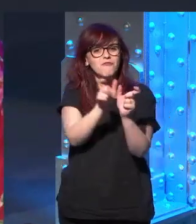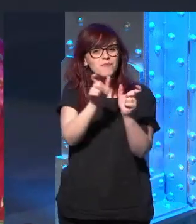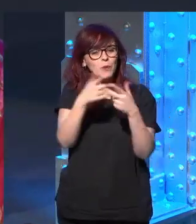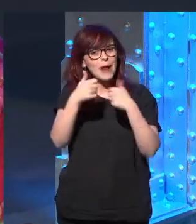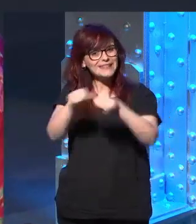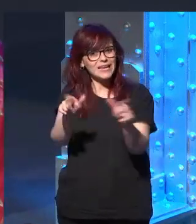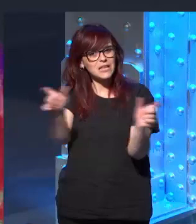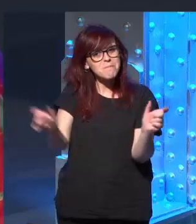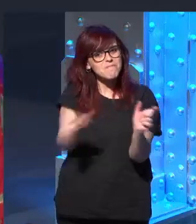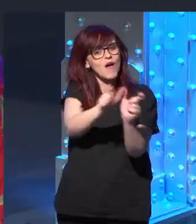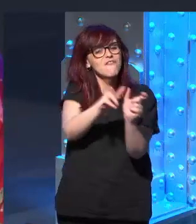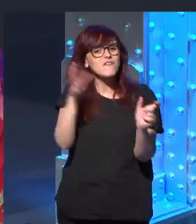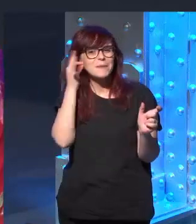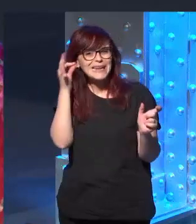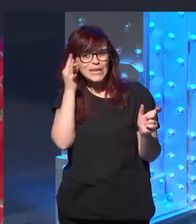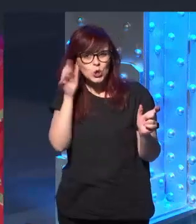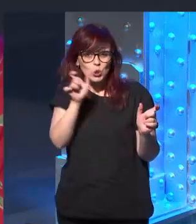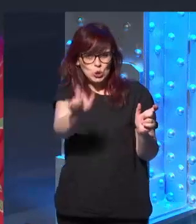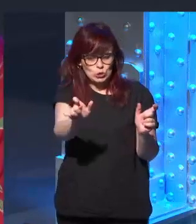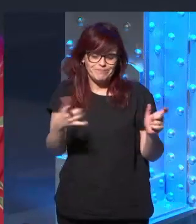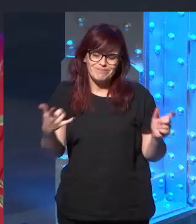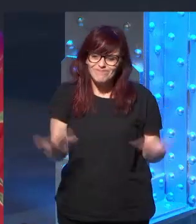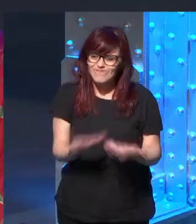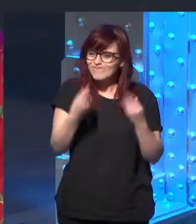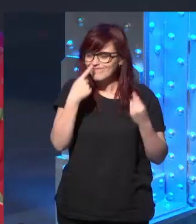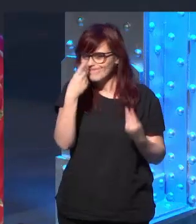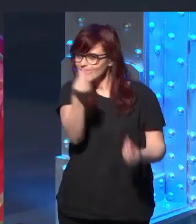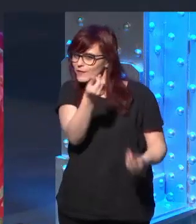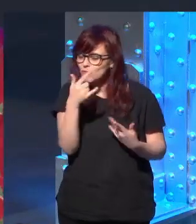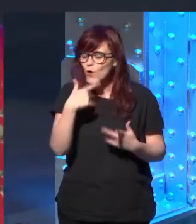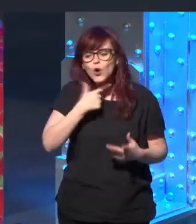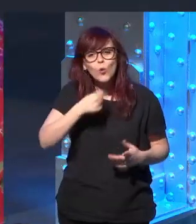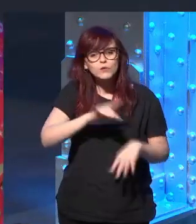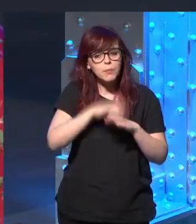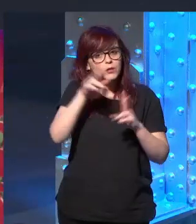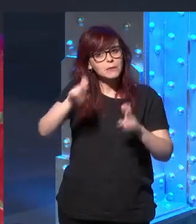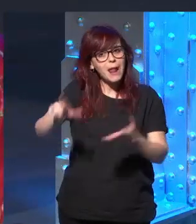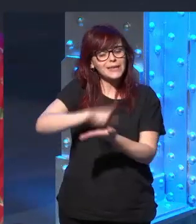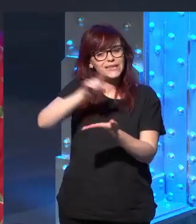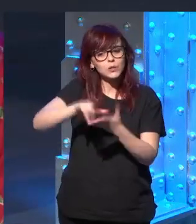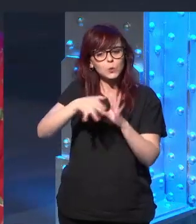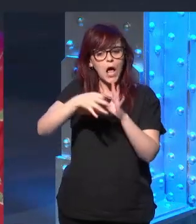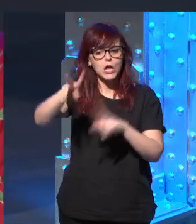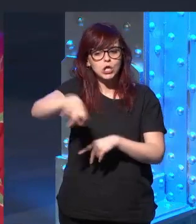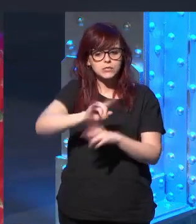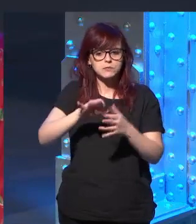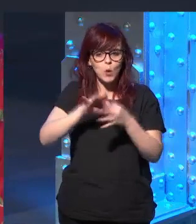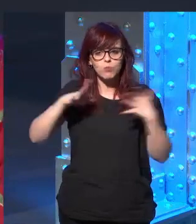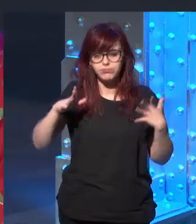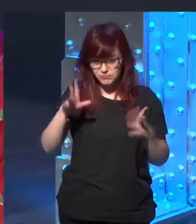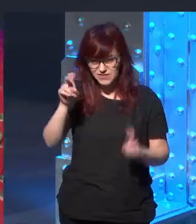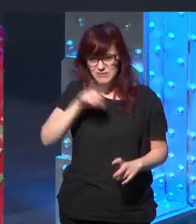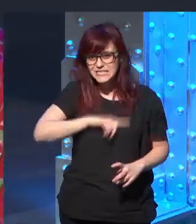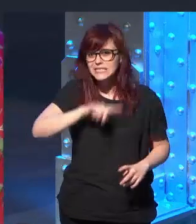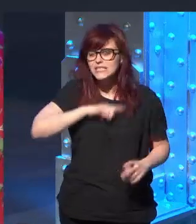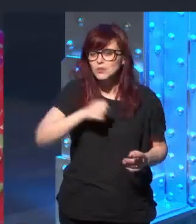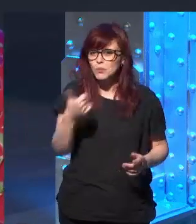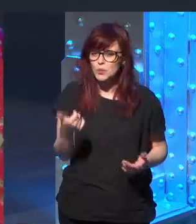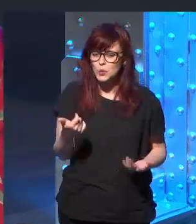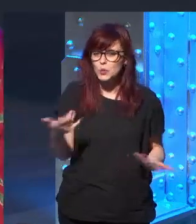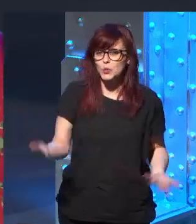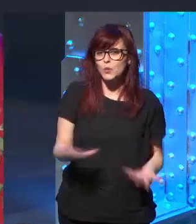etiqueta que no me molesta, porque bueno, al final no tiene que ver con la literatura, sino que es algo que está fuera. Pero sí tengo esa sensación de que es algo que se